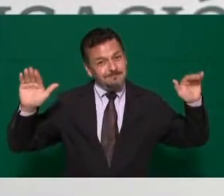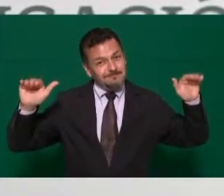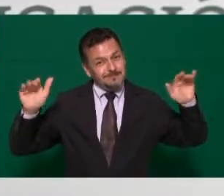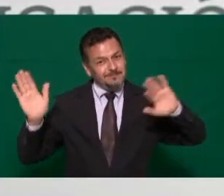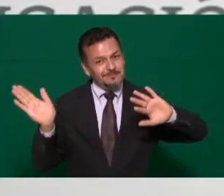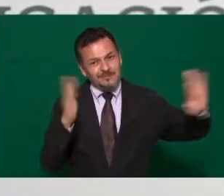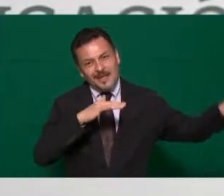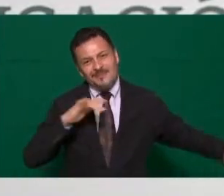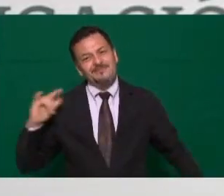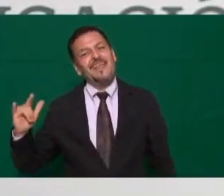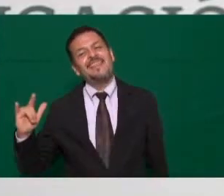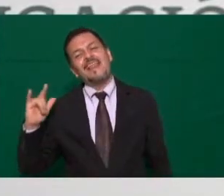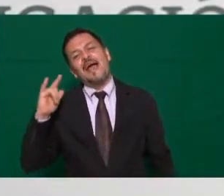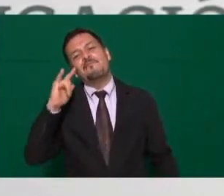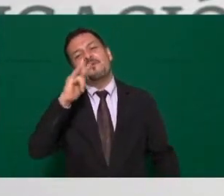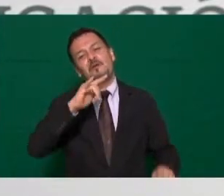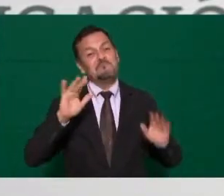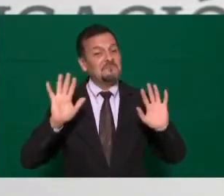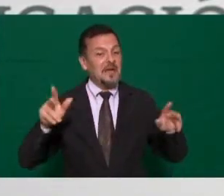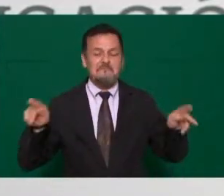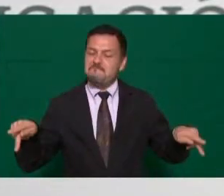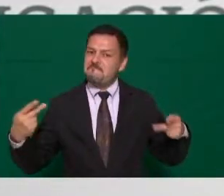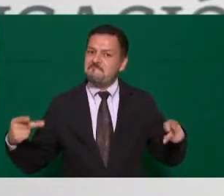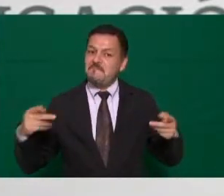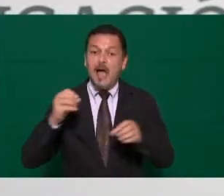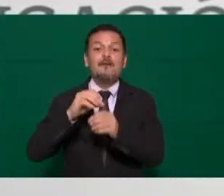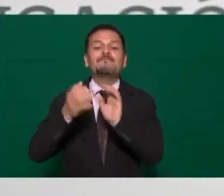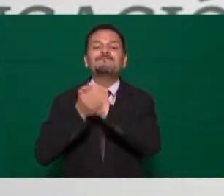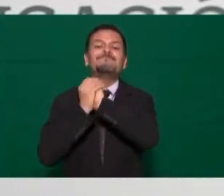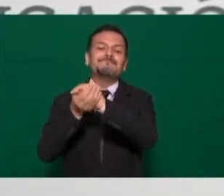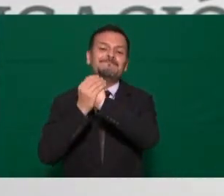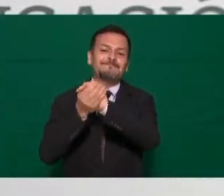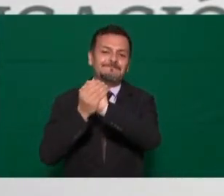avión presidencial que ya lo vamos a rifar.